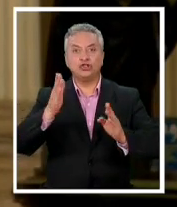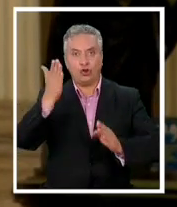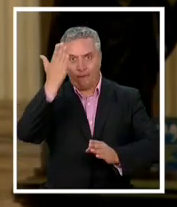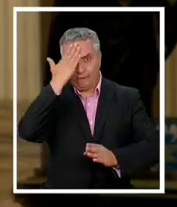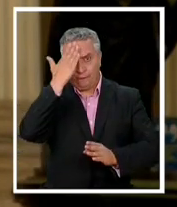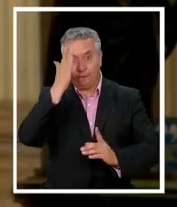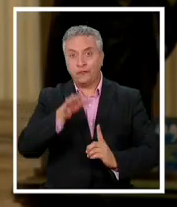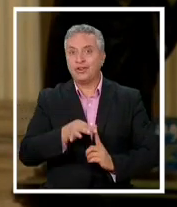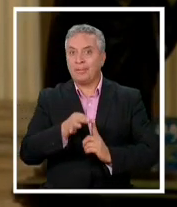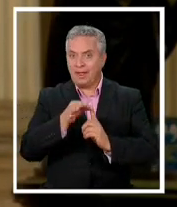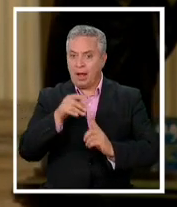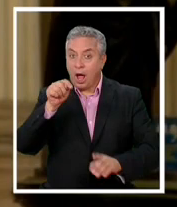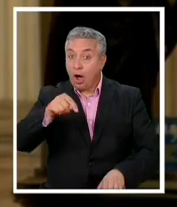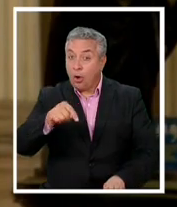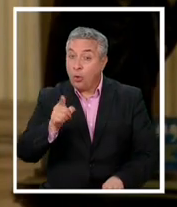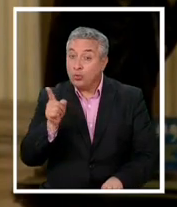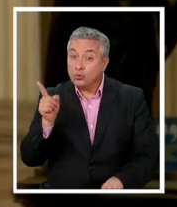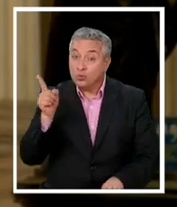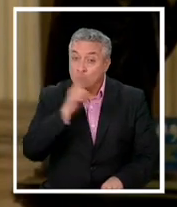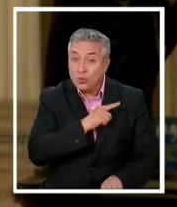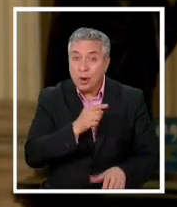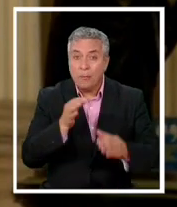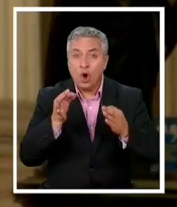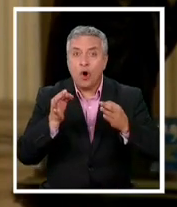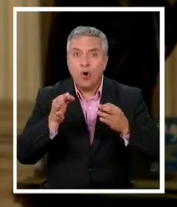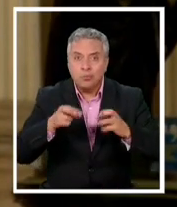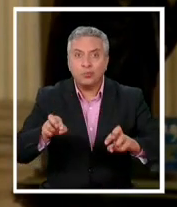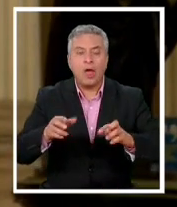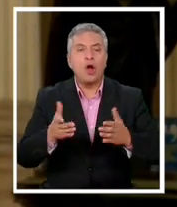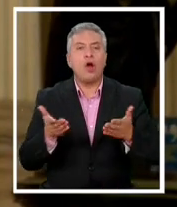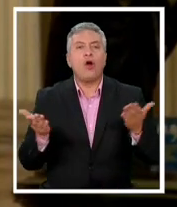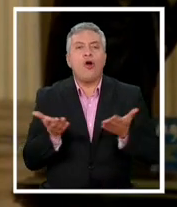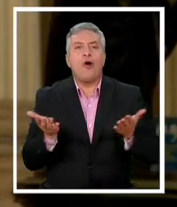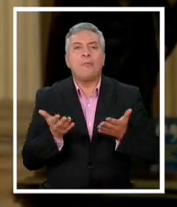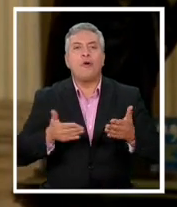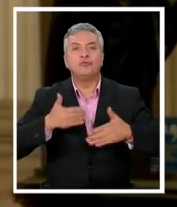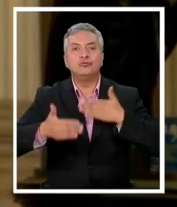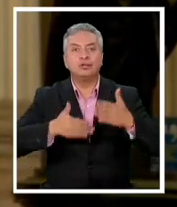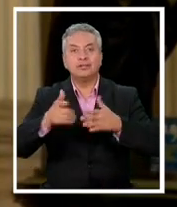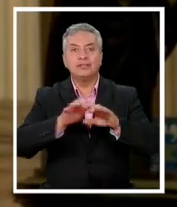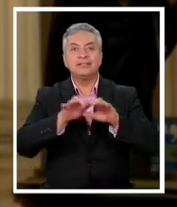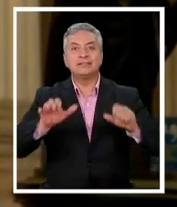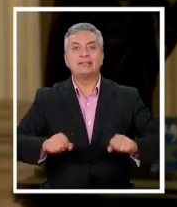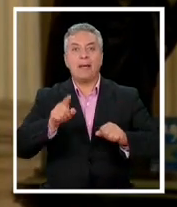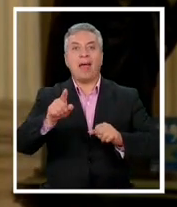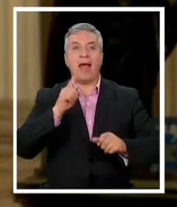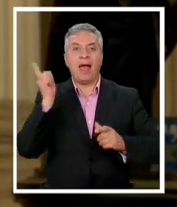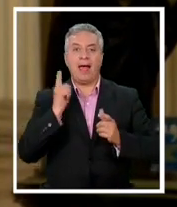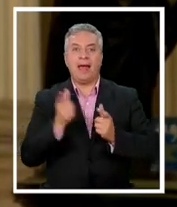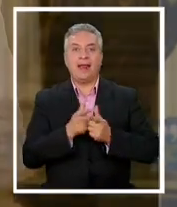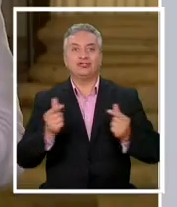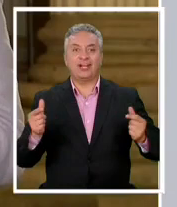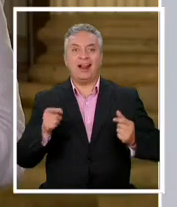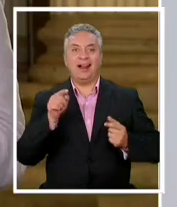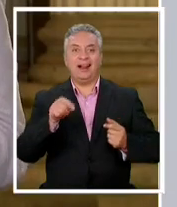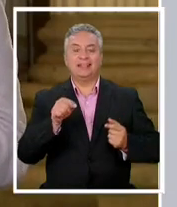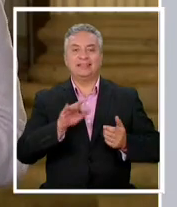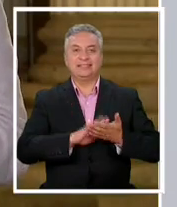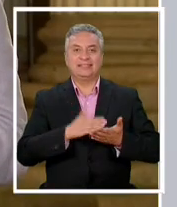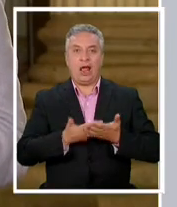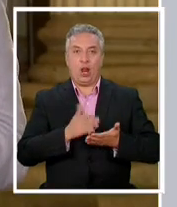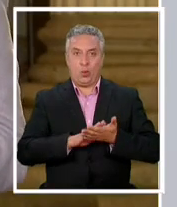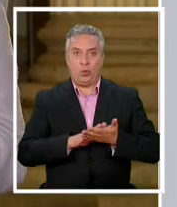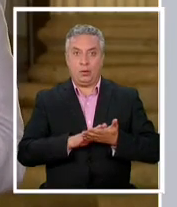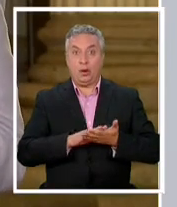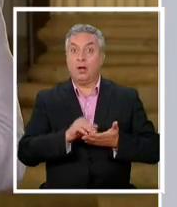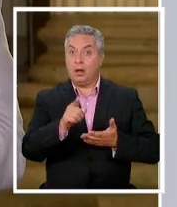porque es la última oportunidad para detallar cómo va a funcionar el nuevo Sistema Nacional de Salud, qué va a pasar con Seguridad Social. Y también hay